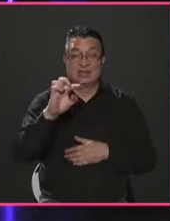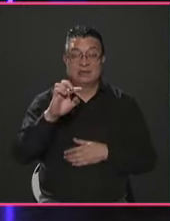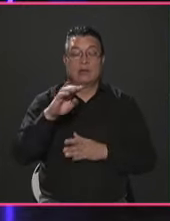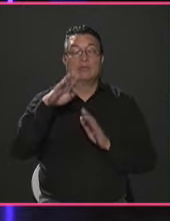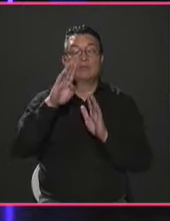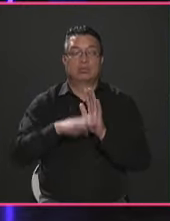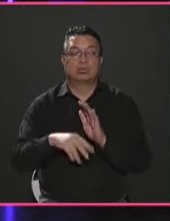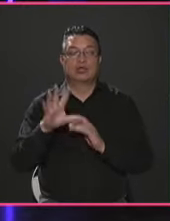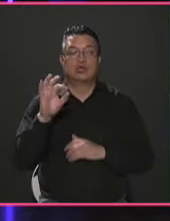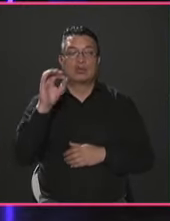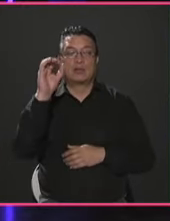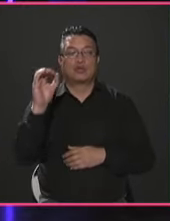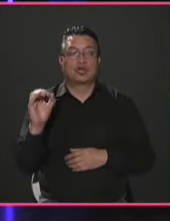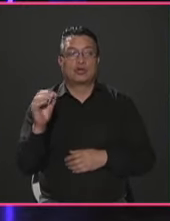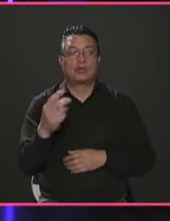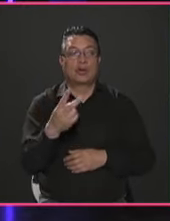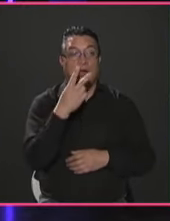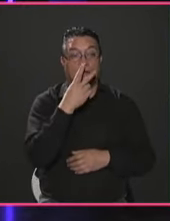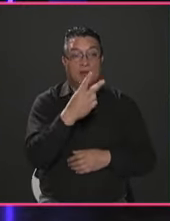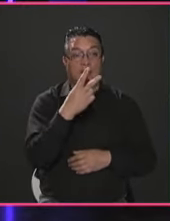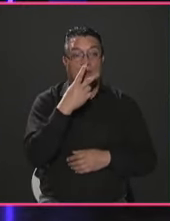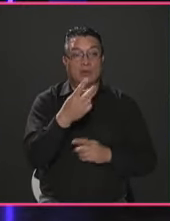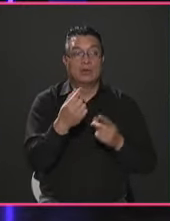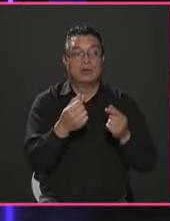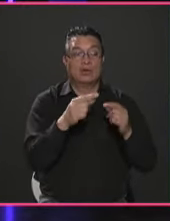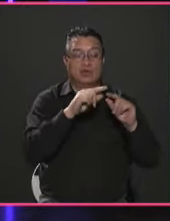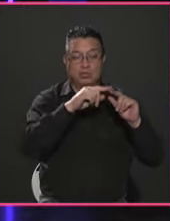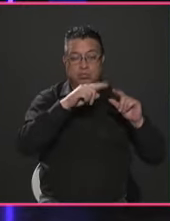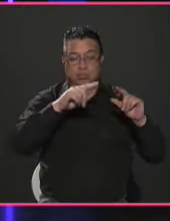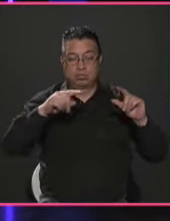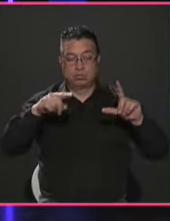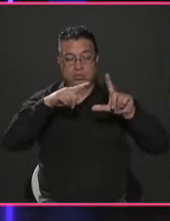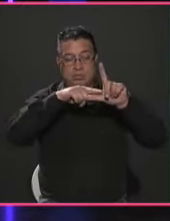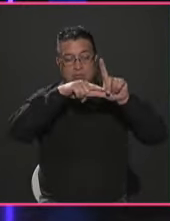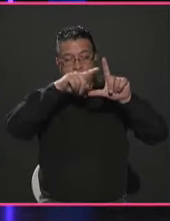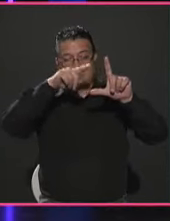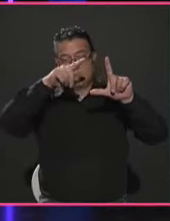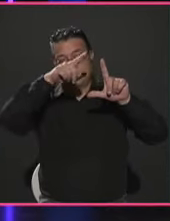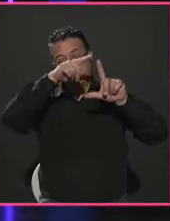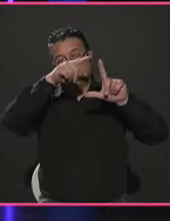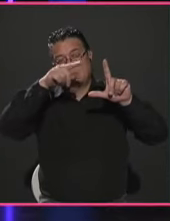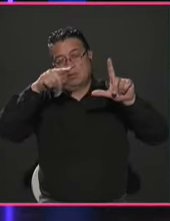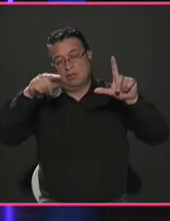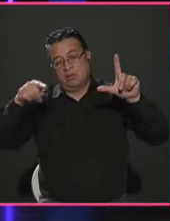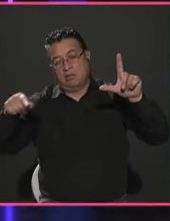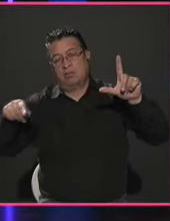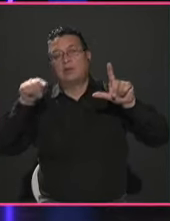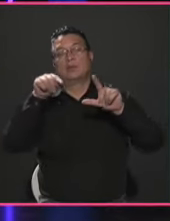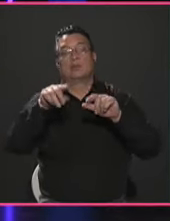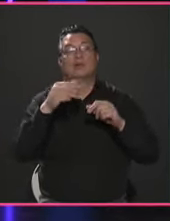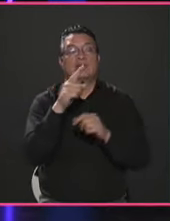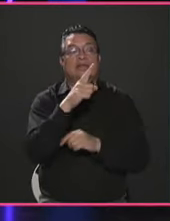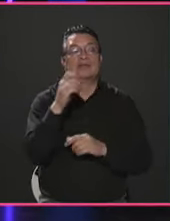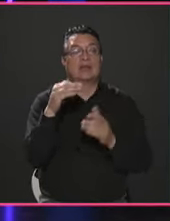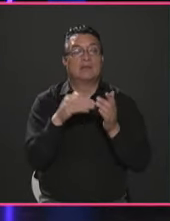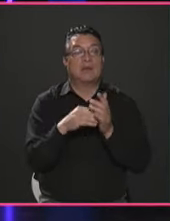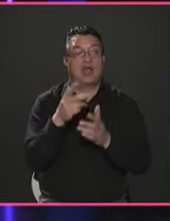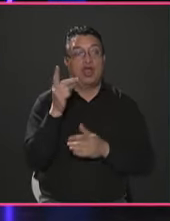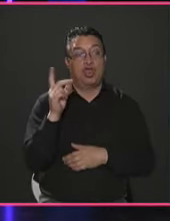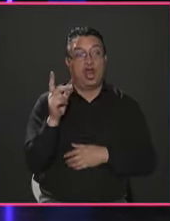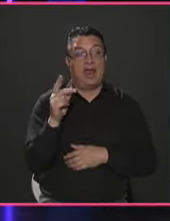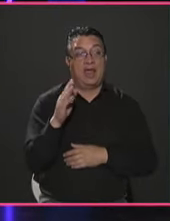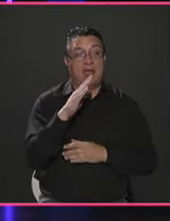mitad Entonces si vemos el precio de la secuenciación que ha bajado desde 100,000 eh Por ejemplo acá $1,000